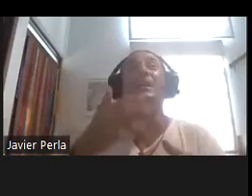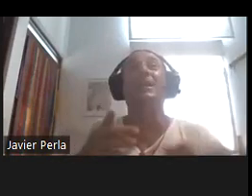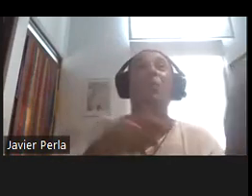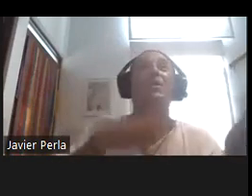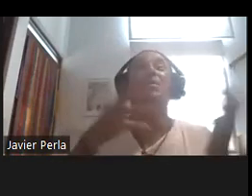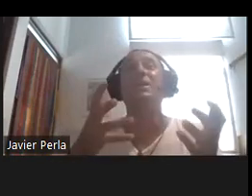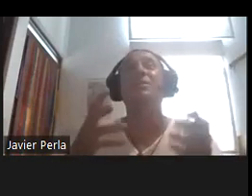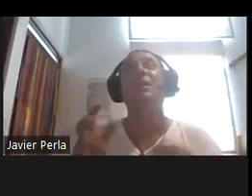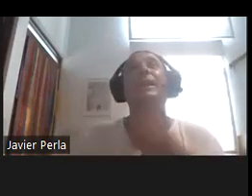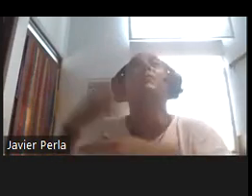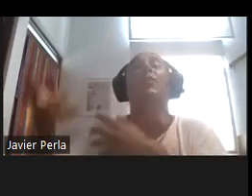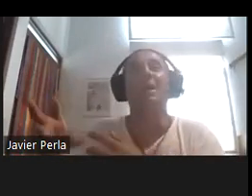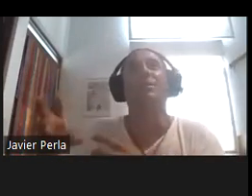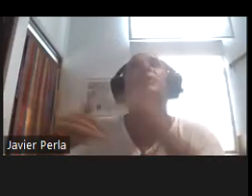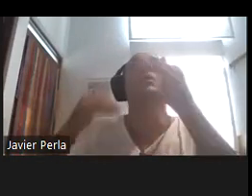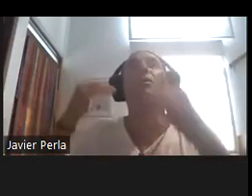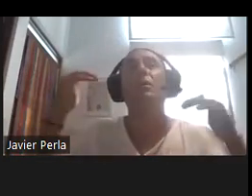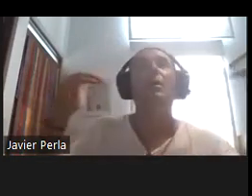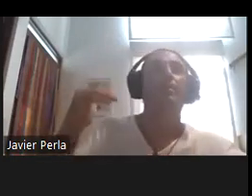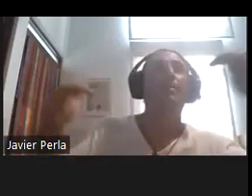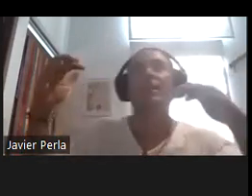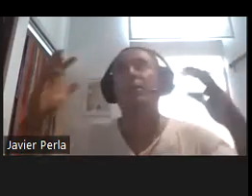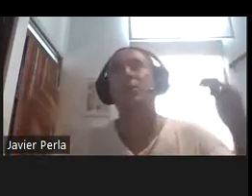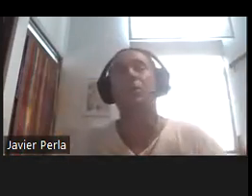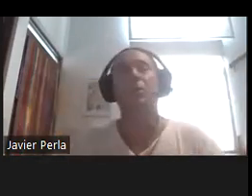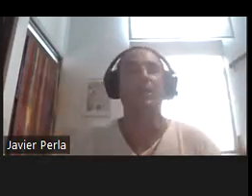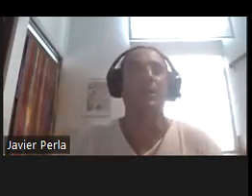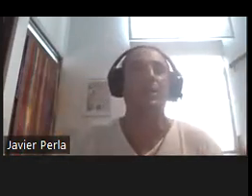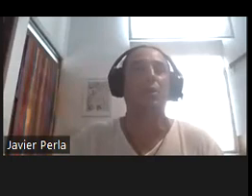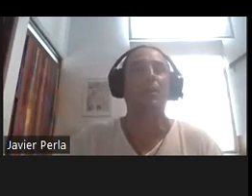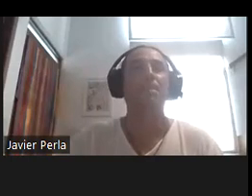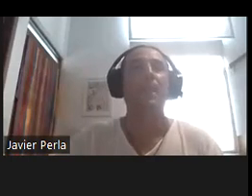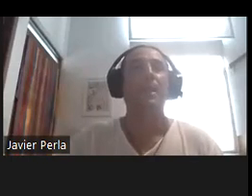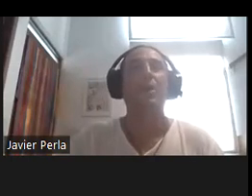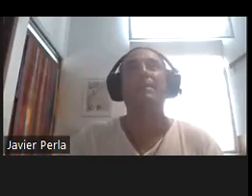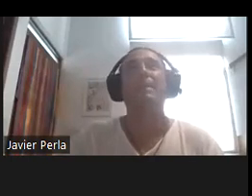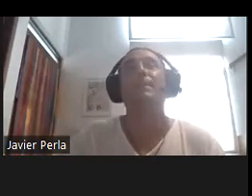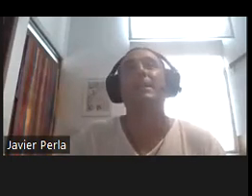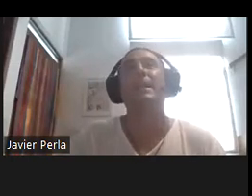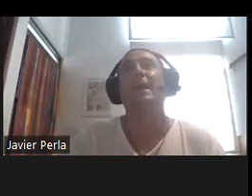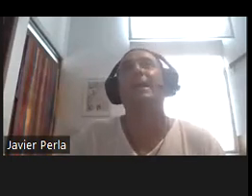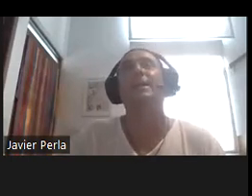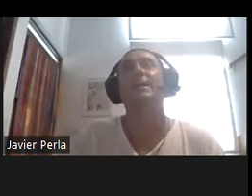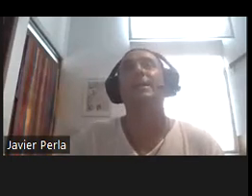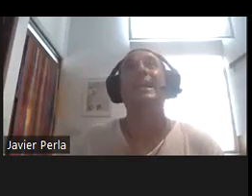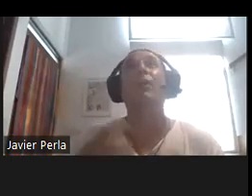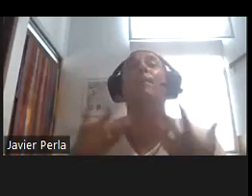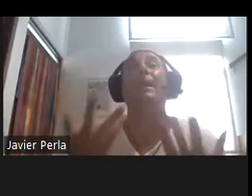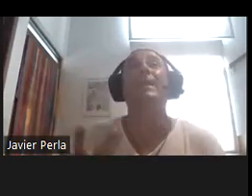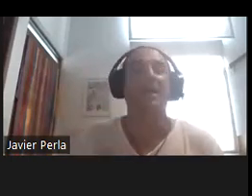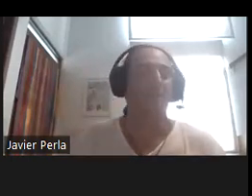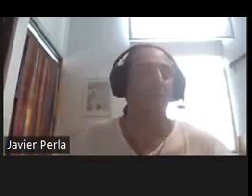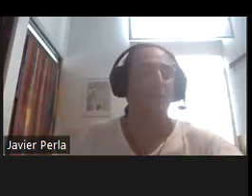nos expliquen lo bueno, lo malo, y lo mejoramos. Y luego vamos a ir mejorándolo entre todos. Pero creo que la primera parte de la escalera es, hay